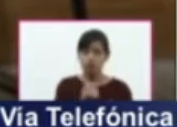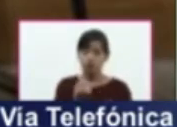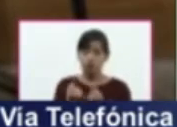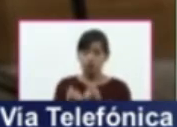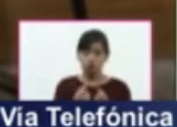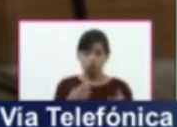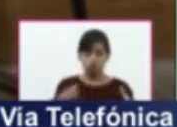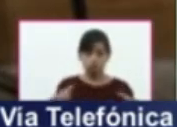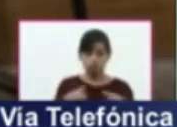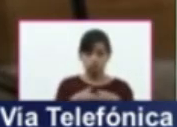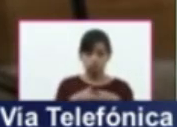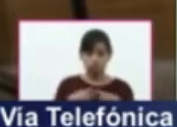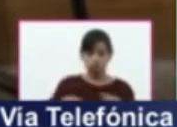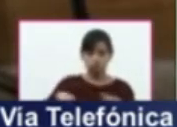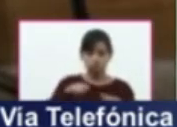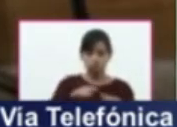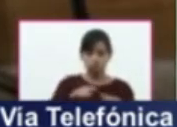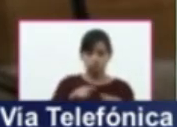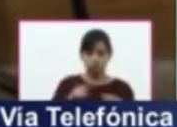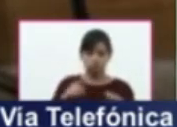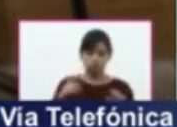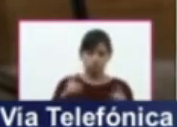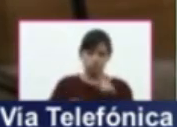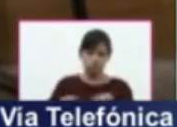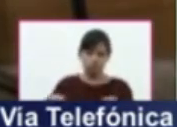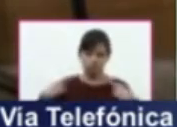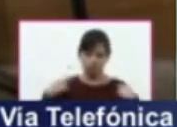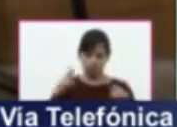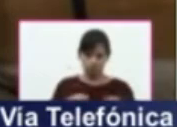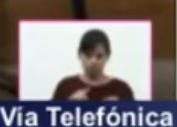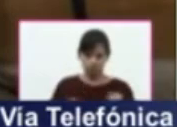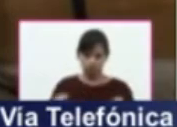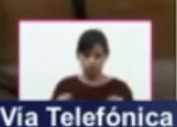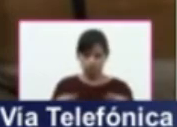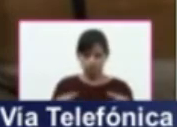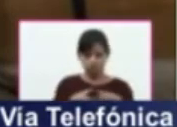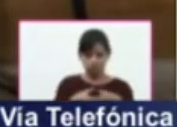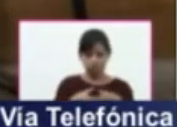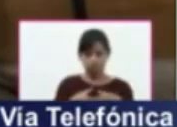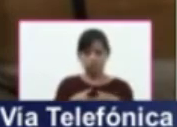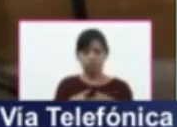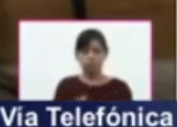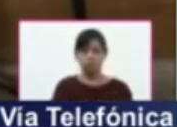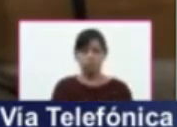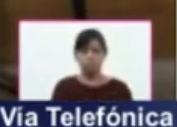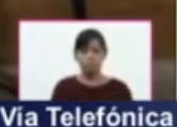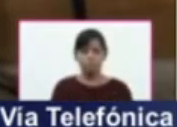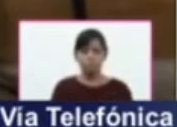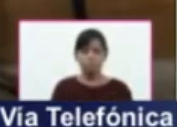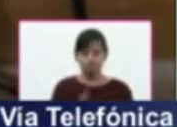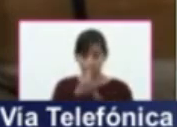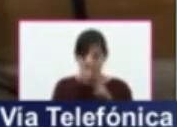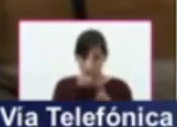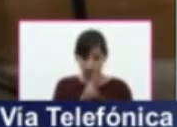señor tartamudeaba. Ciro le dice, de todas formas sería el 73% porque ellos